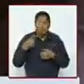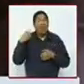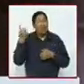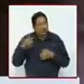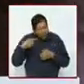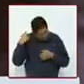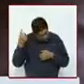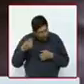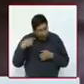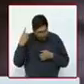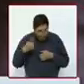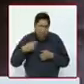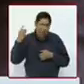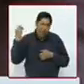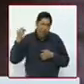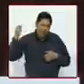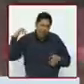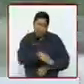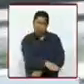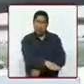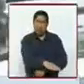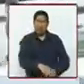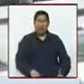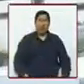¿Siempre corren así? Siempre es así, siempre es así.